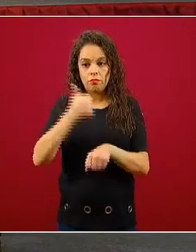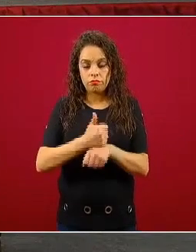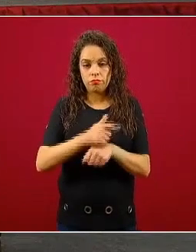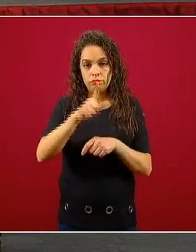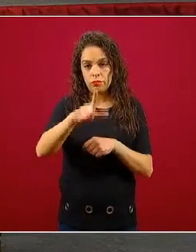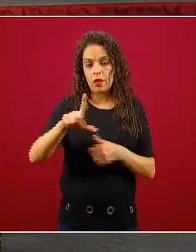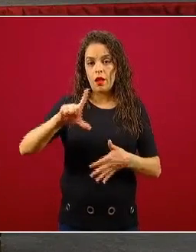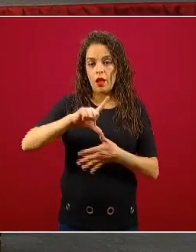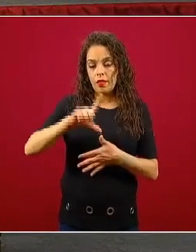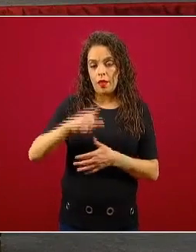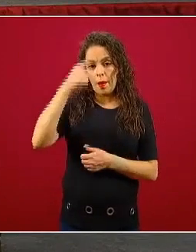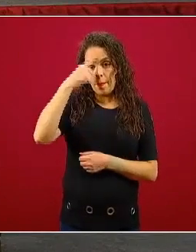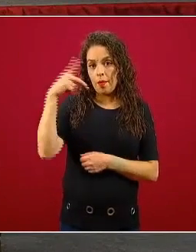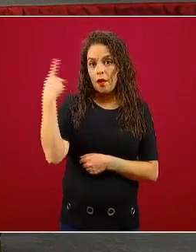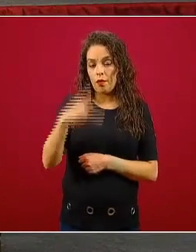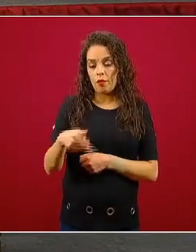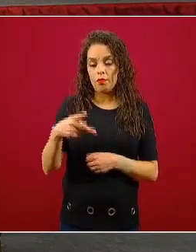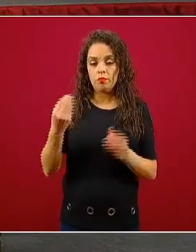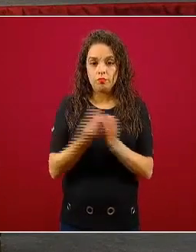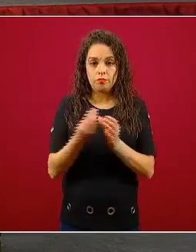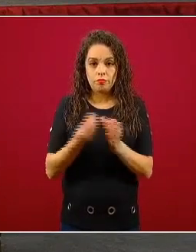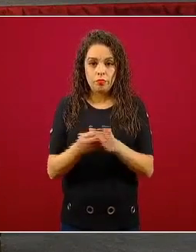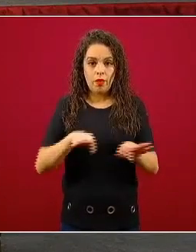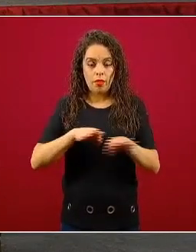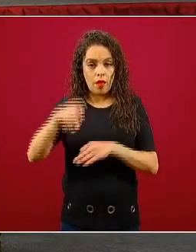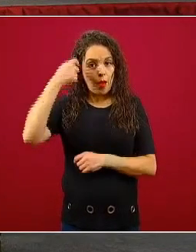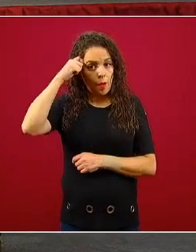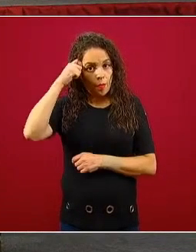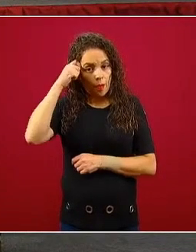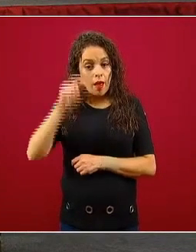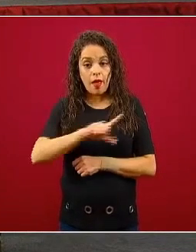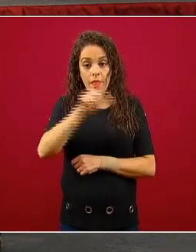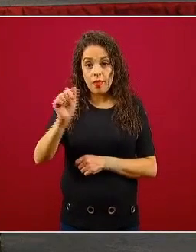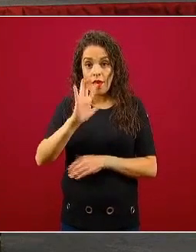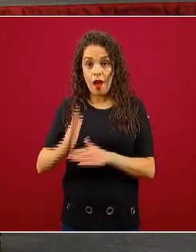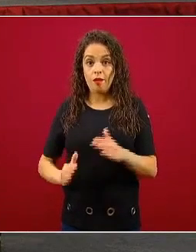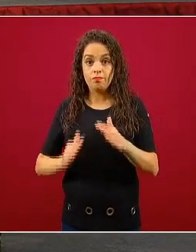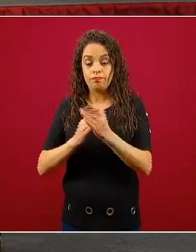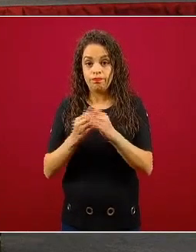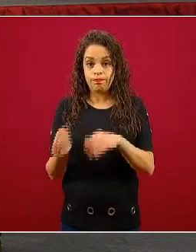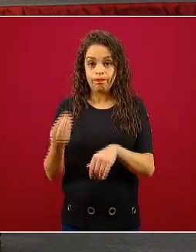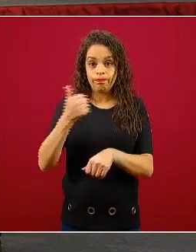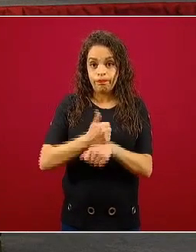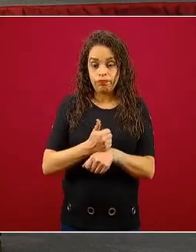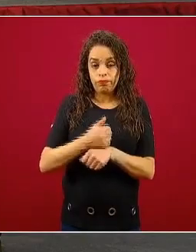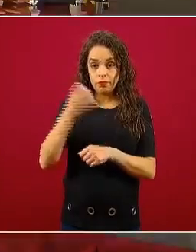Caribe de Trabajadoras del Hogar y llegó a ser secretaria general, máximo cargo que se puede